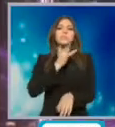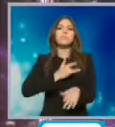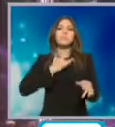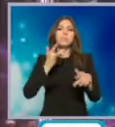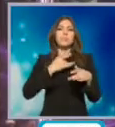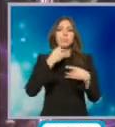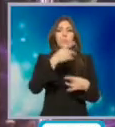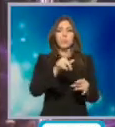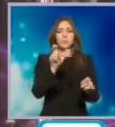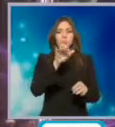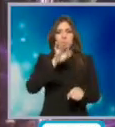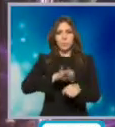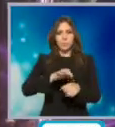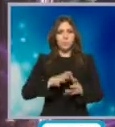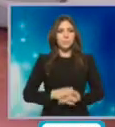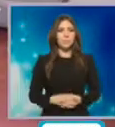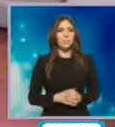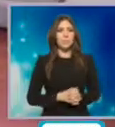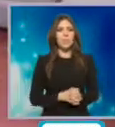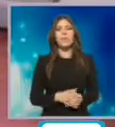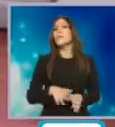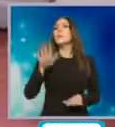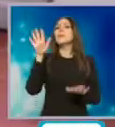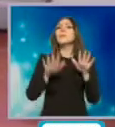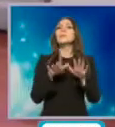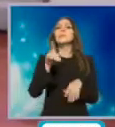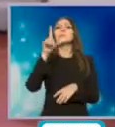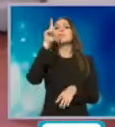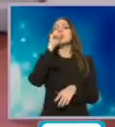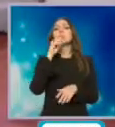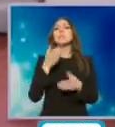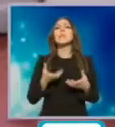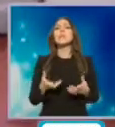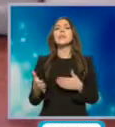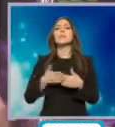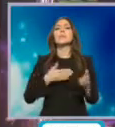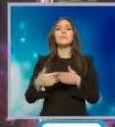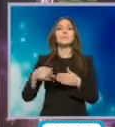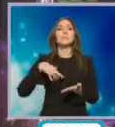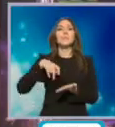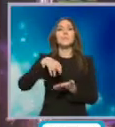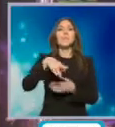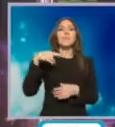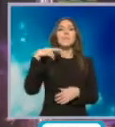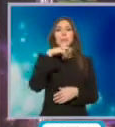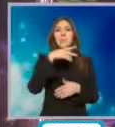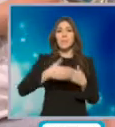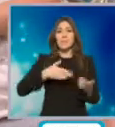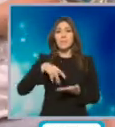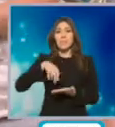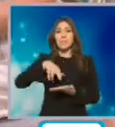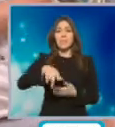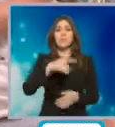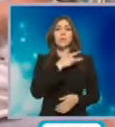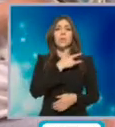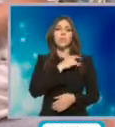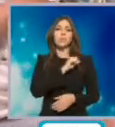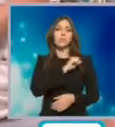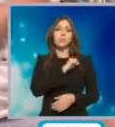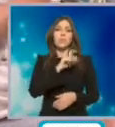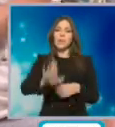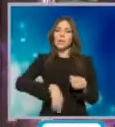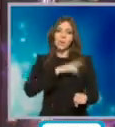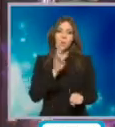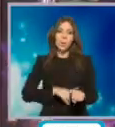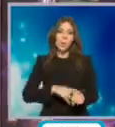esta parte de la hipervigilancia? Que de repente a lo mejor caminamos muy rápido y entonces se me acelera el corazón, y eso es algo normal, ¿no? Pero